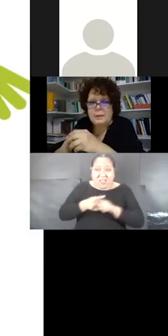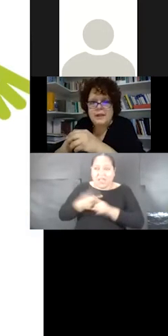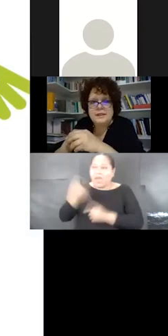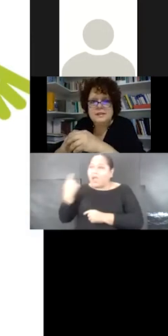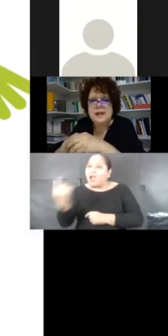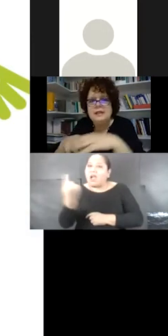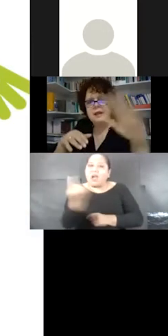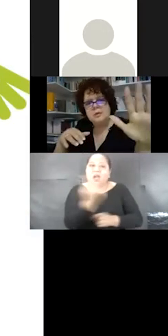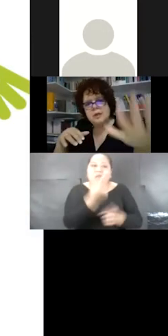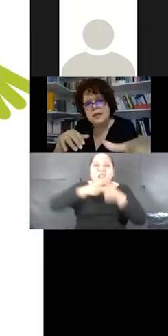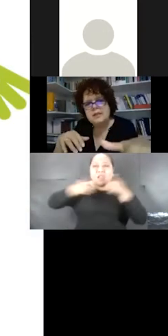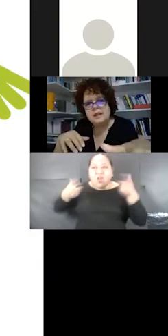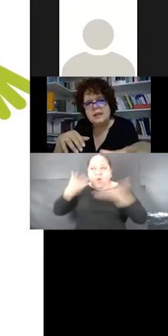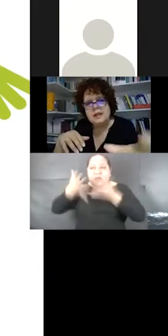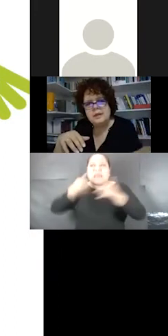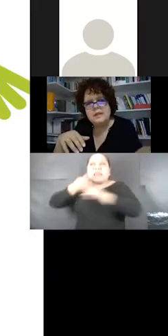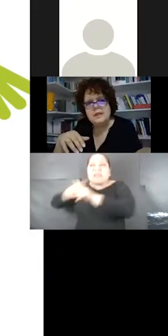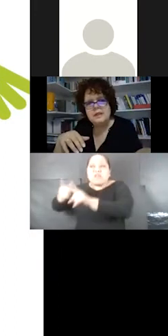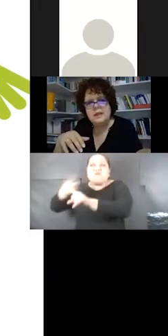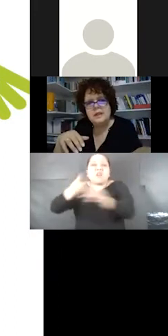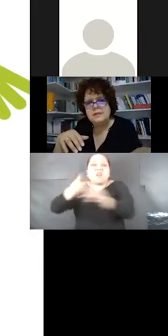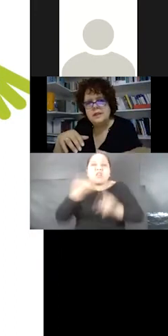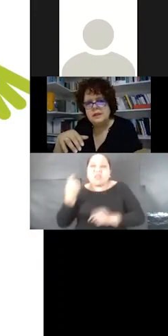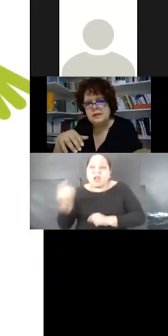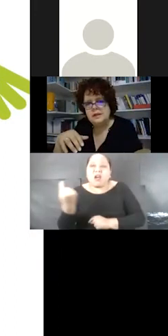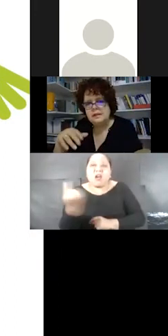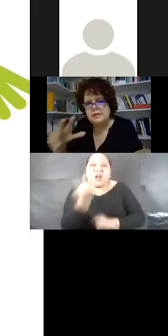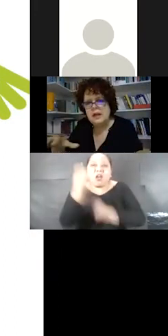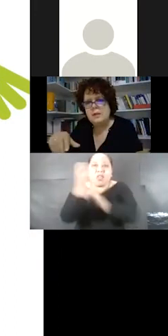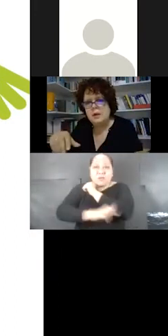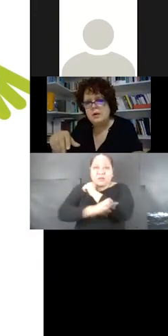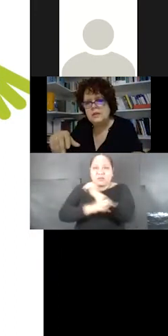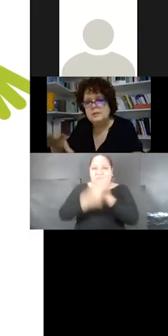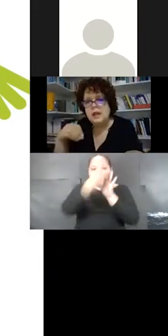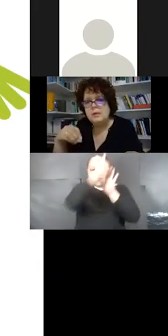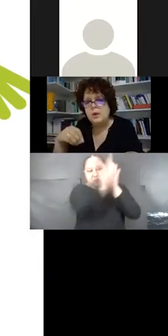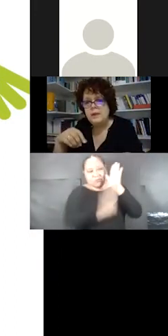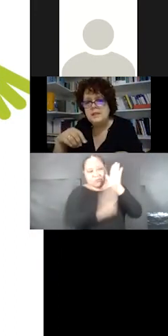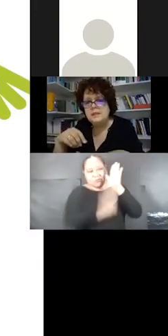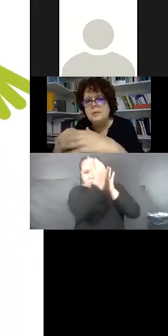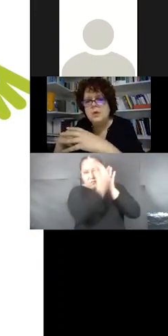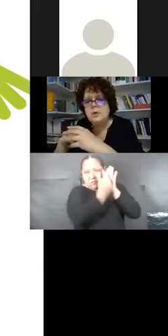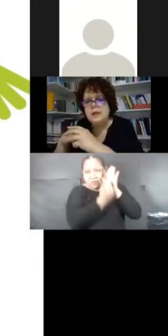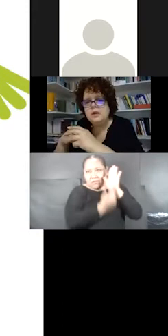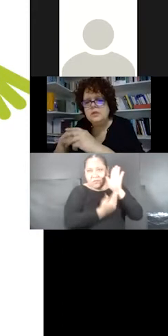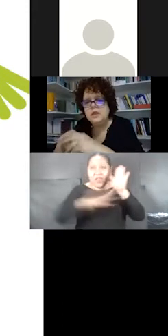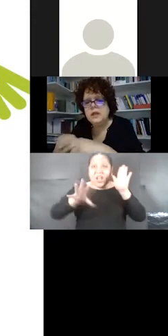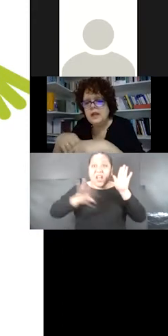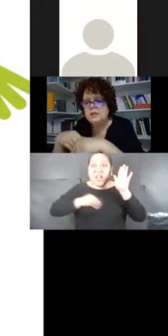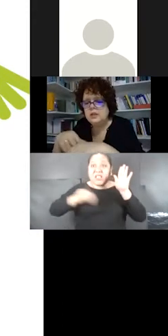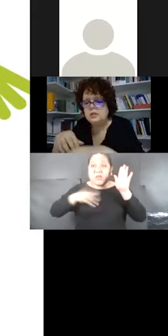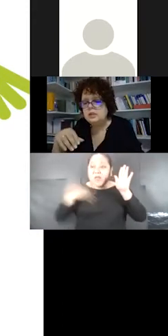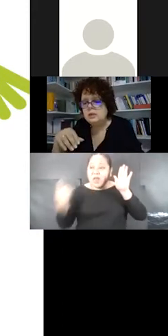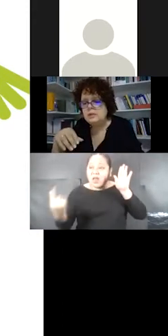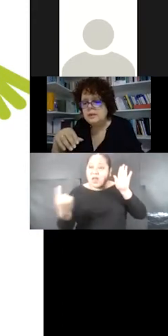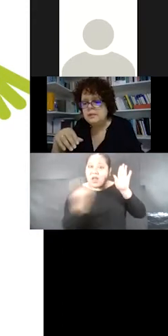cada país, y acá tenemos una lista de las lenguas de señas rectificadas aceptadas por los países, por los gobiernos, en